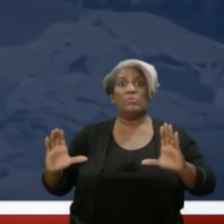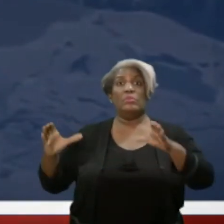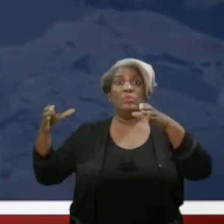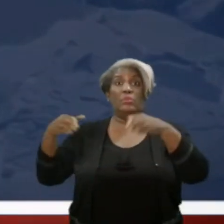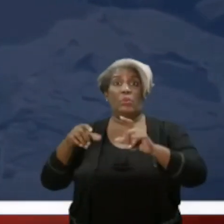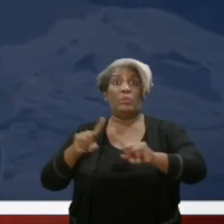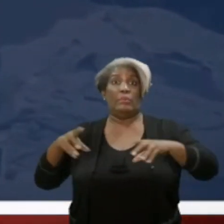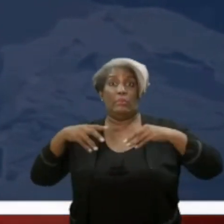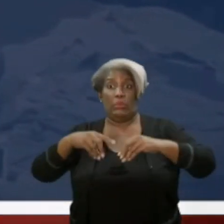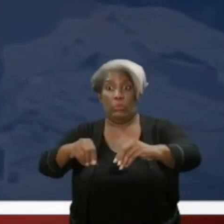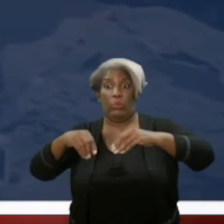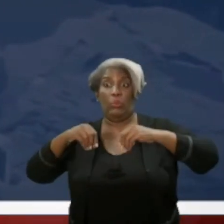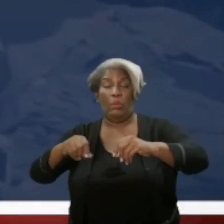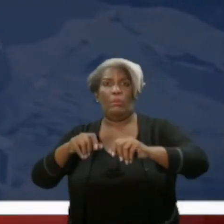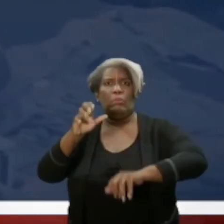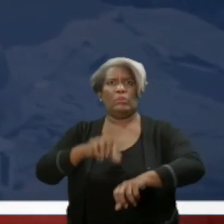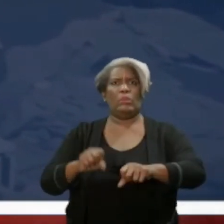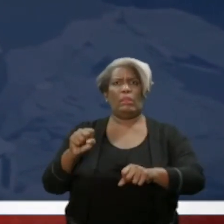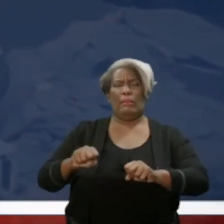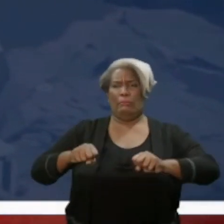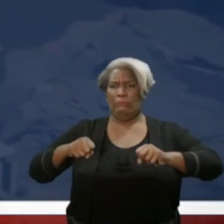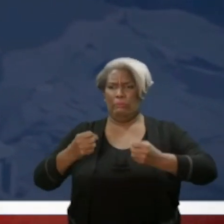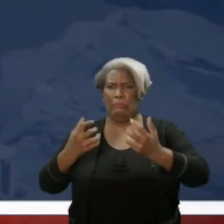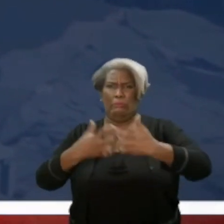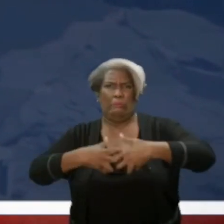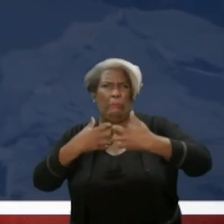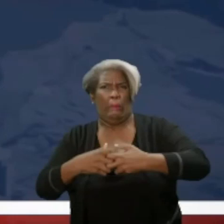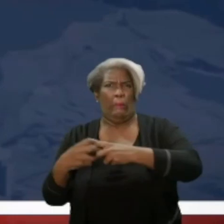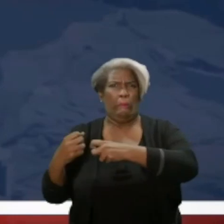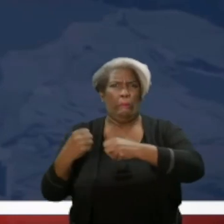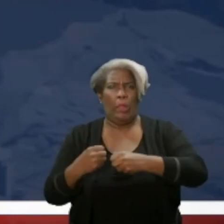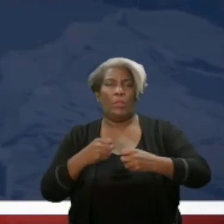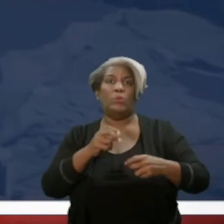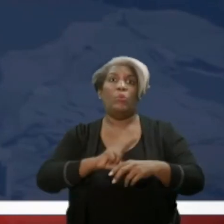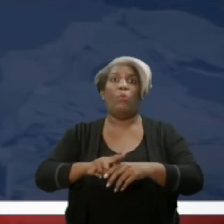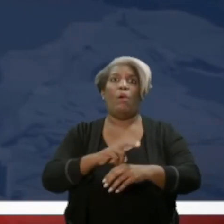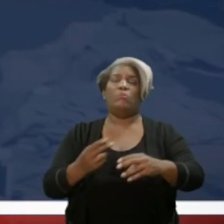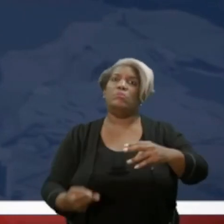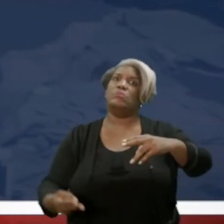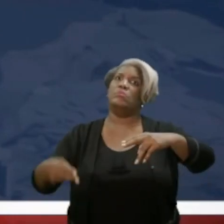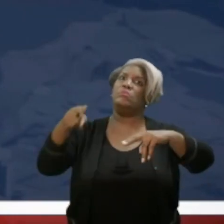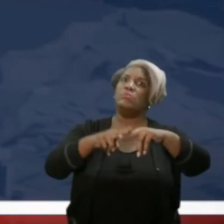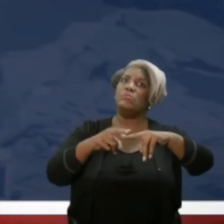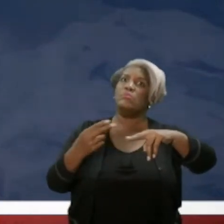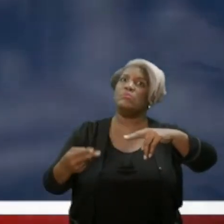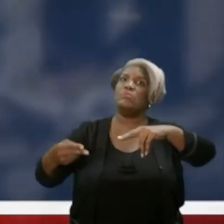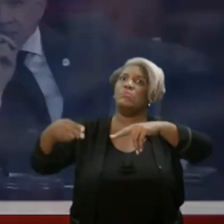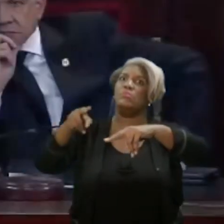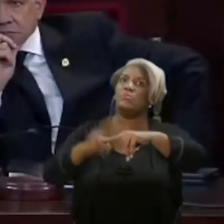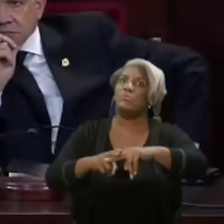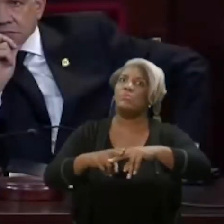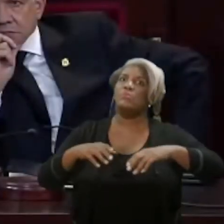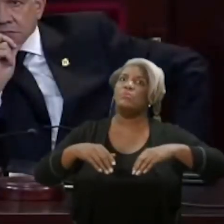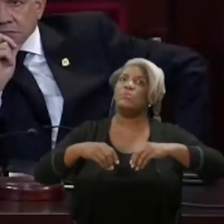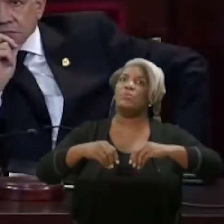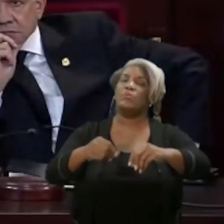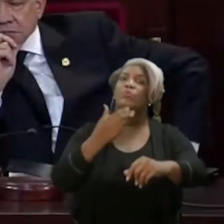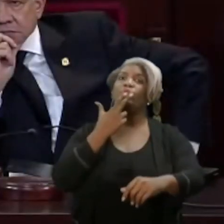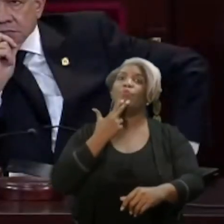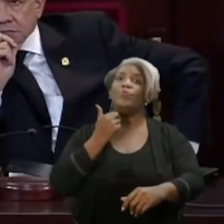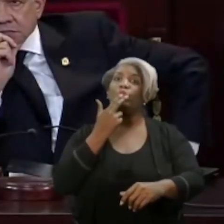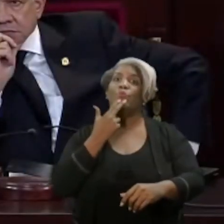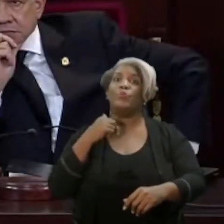agrícola, a los operadores de máquinas pesadas, se les hizo un aumento de un 62%. Y para el sector azucarero, un aumento de